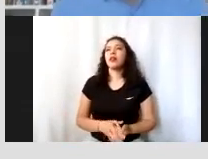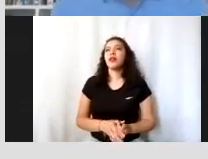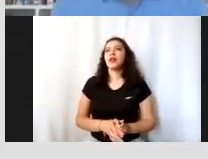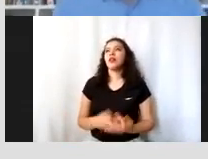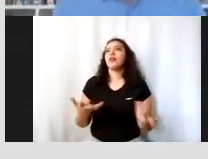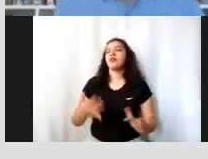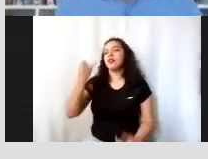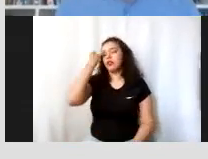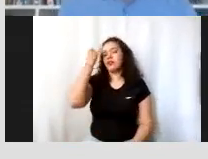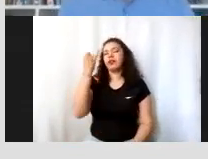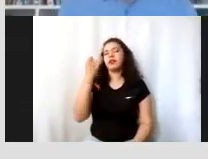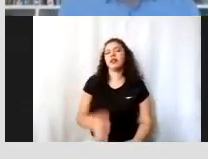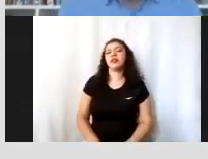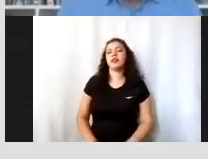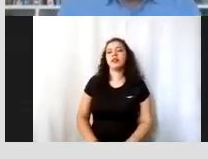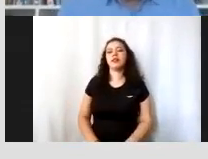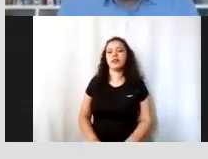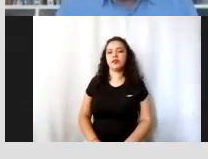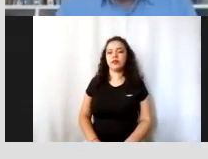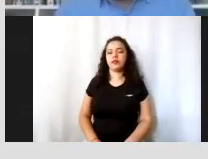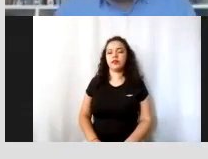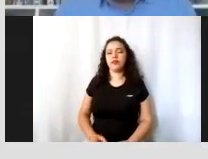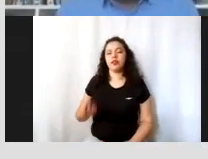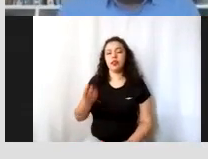Imaginemos que algún niño,